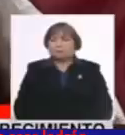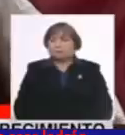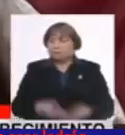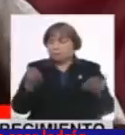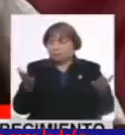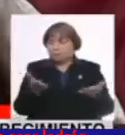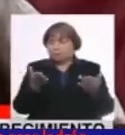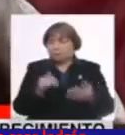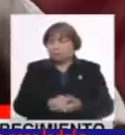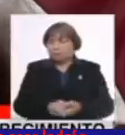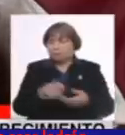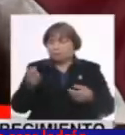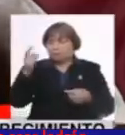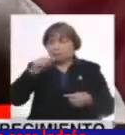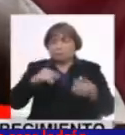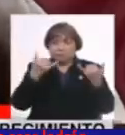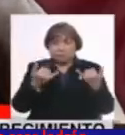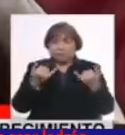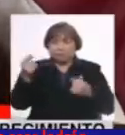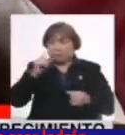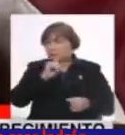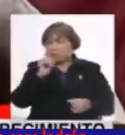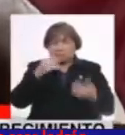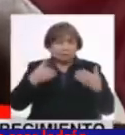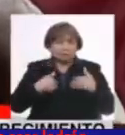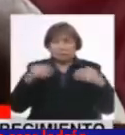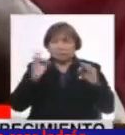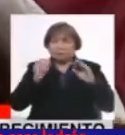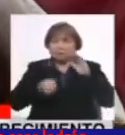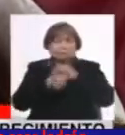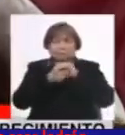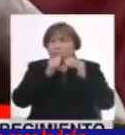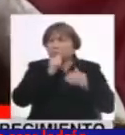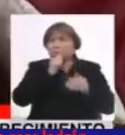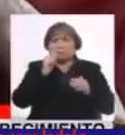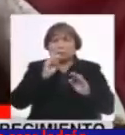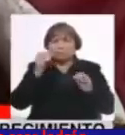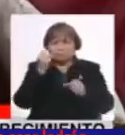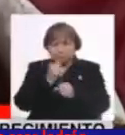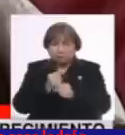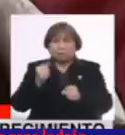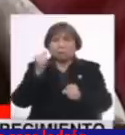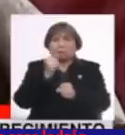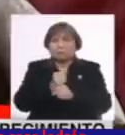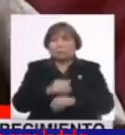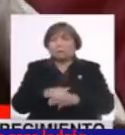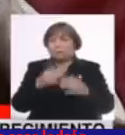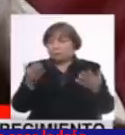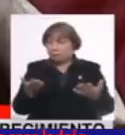Estoy aquí. He venido hoy día aquí porque no tengo nada que ocultar. He estado laborando,